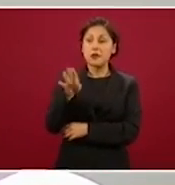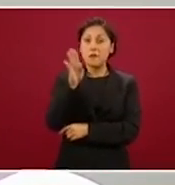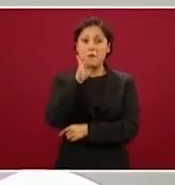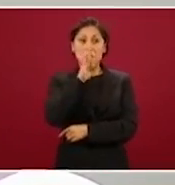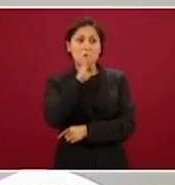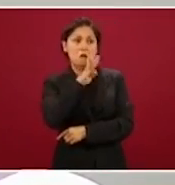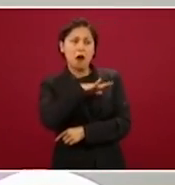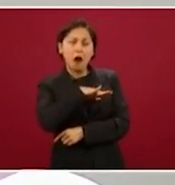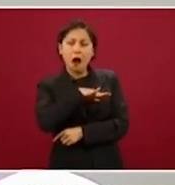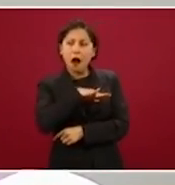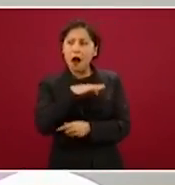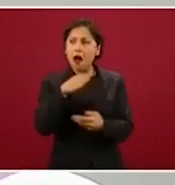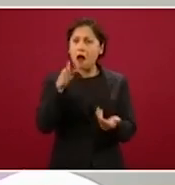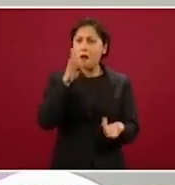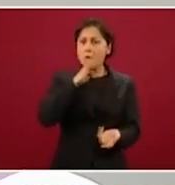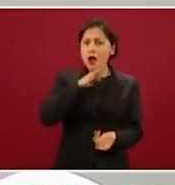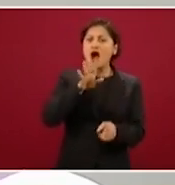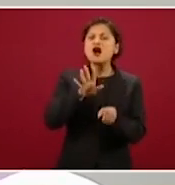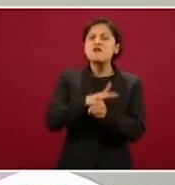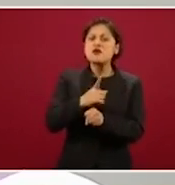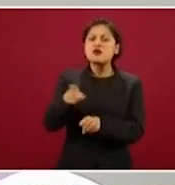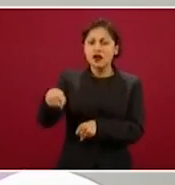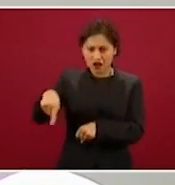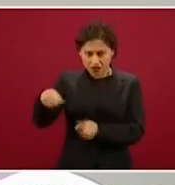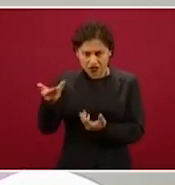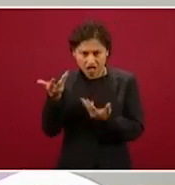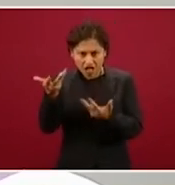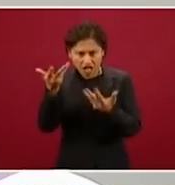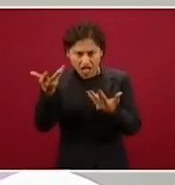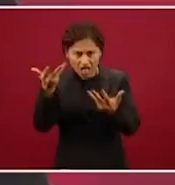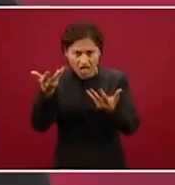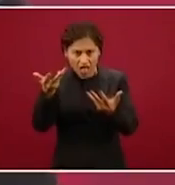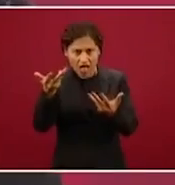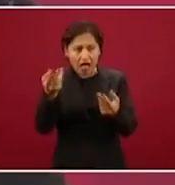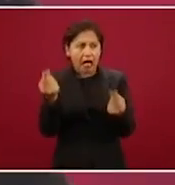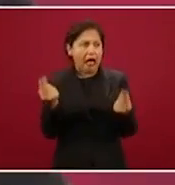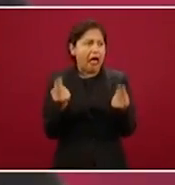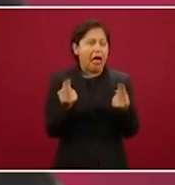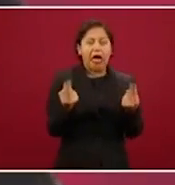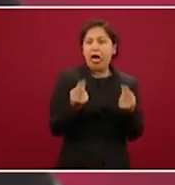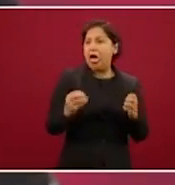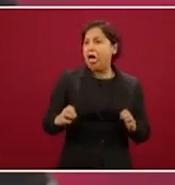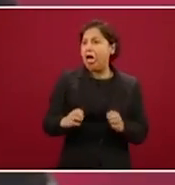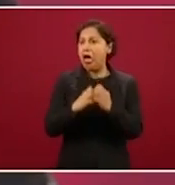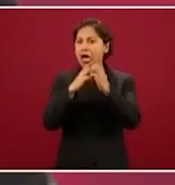este escándalo, ¿no? Para que hasta que nos fuera mal,